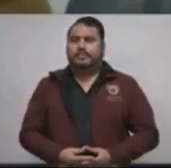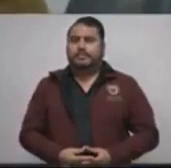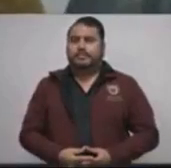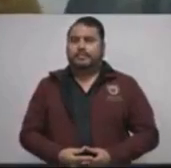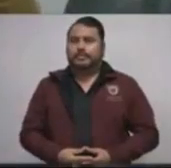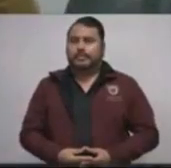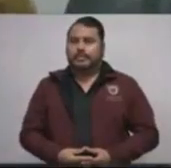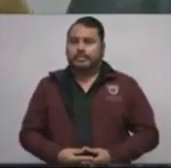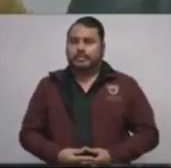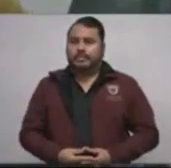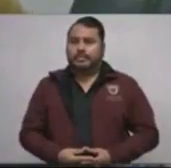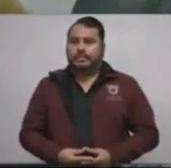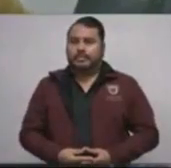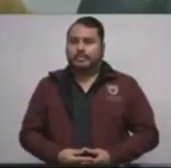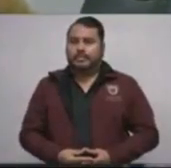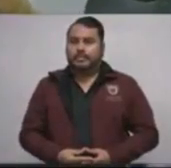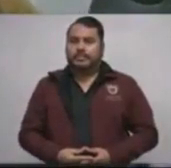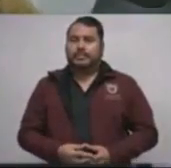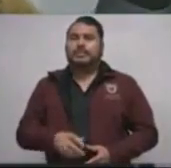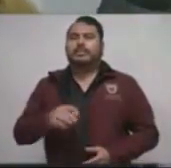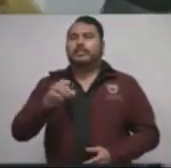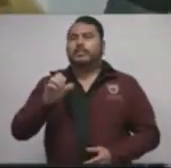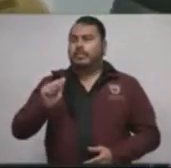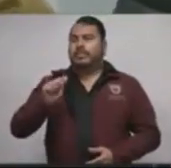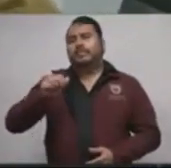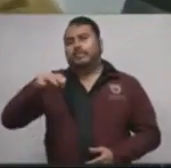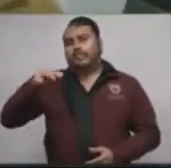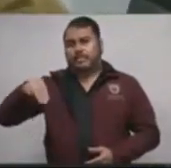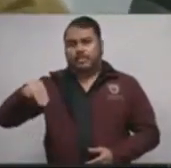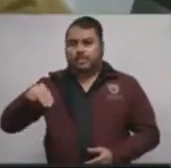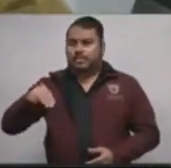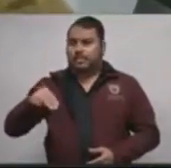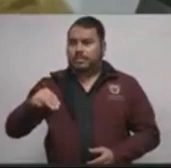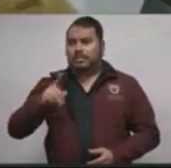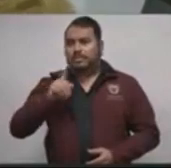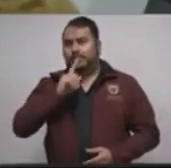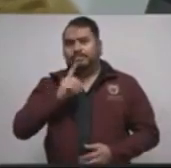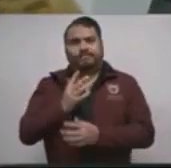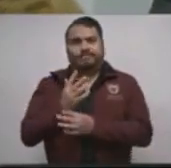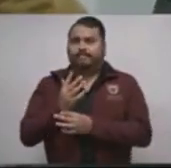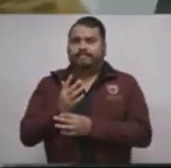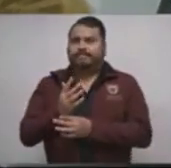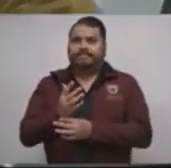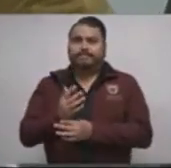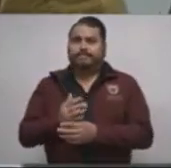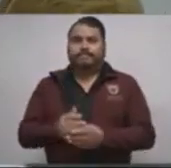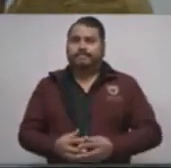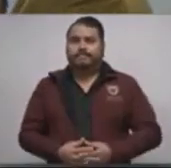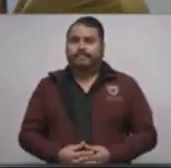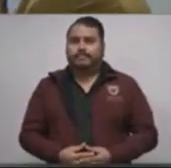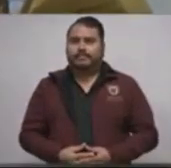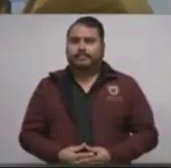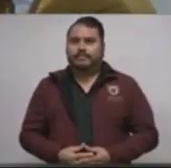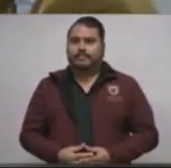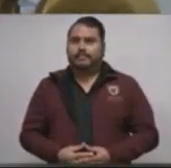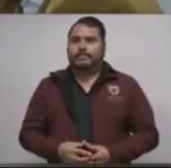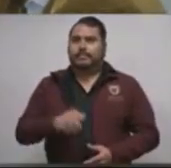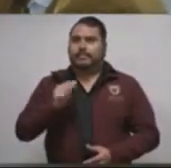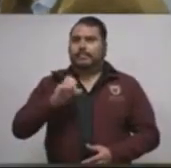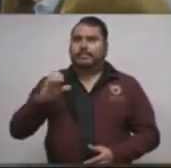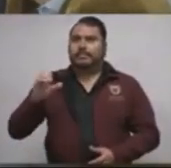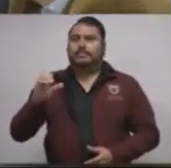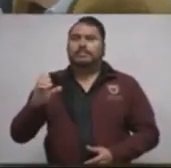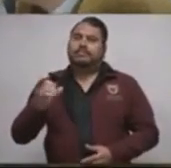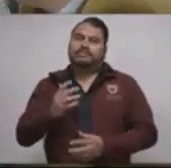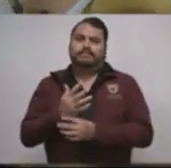Anaya Mata Enrique, me abstengo de cualquier toma de decisión. Arana Cruz, en abstención. Magaña Río Sandra,